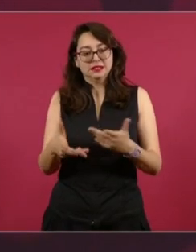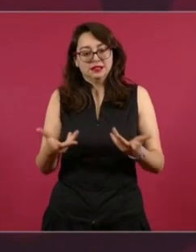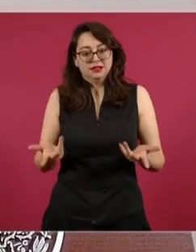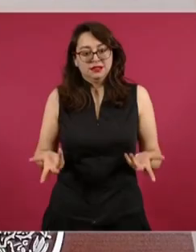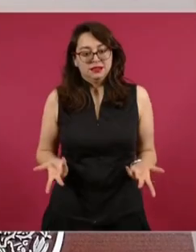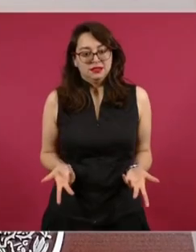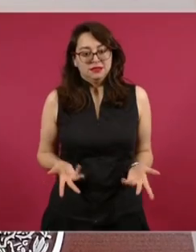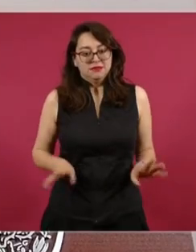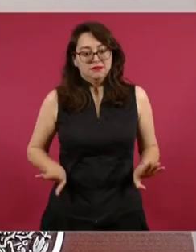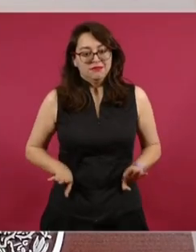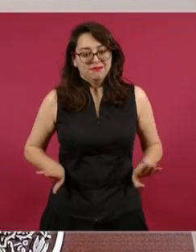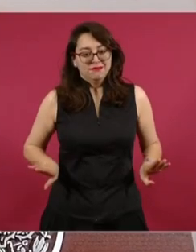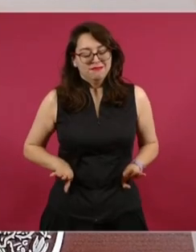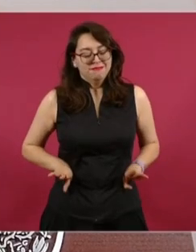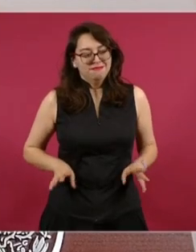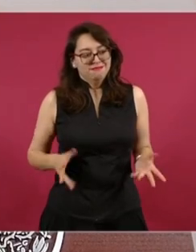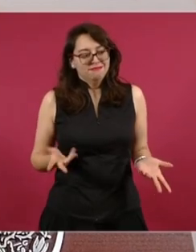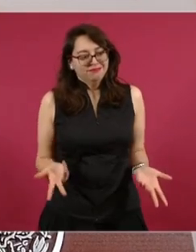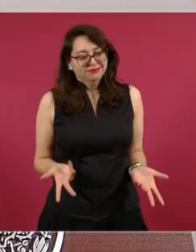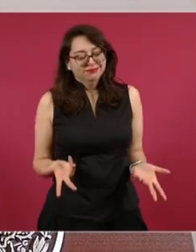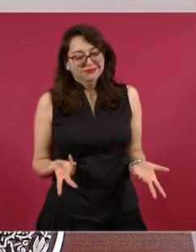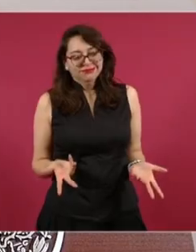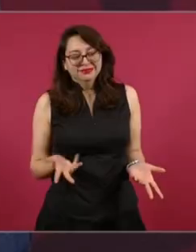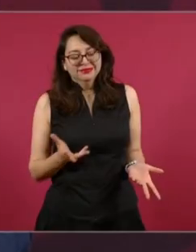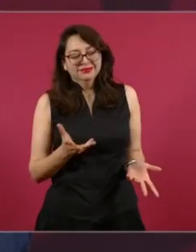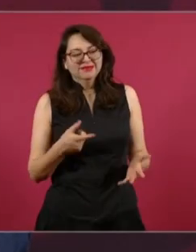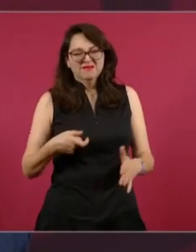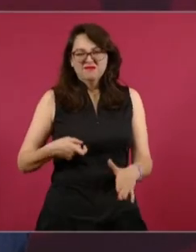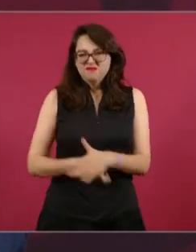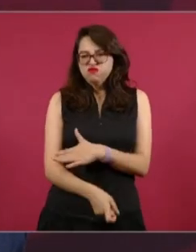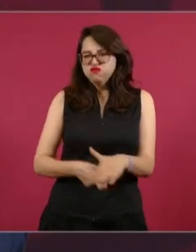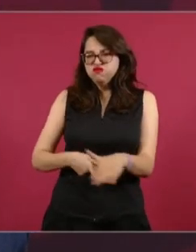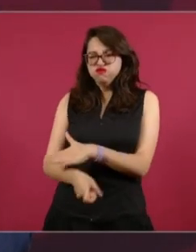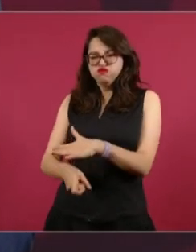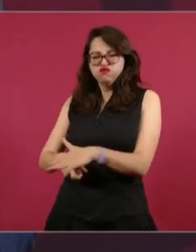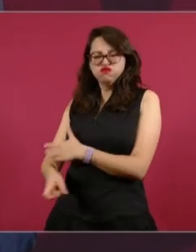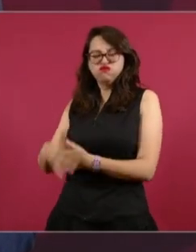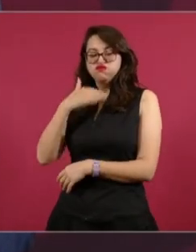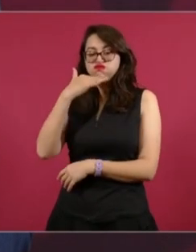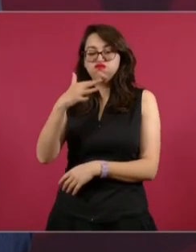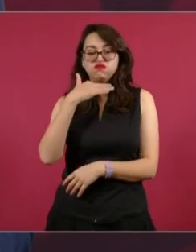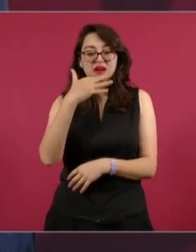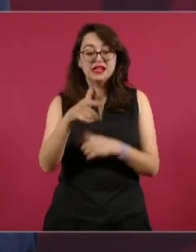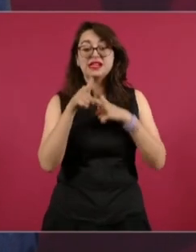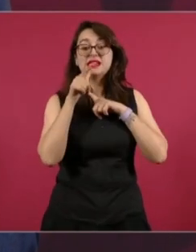esas mismas prácticas de soborno, de corrupción, porque